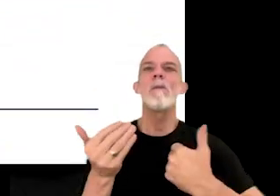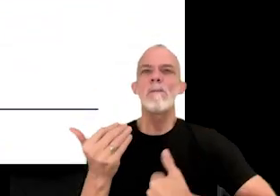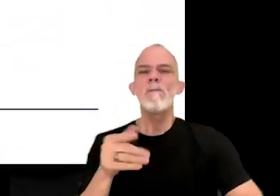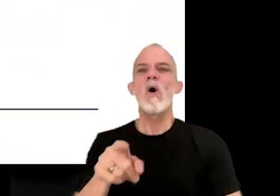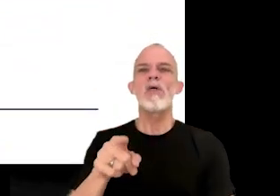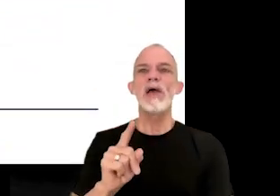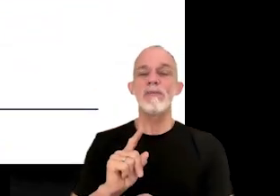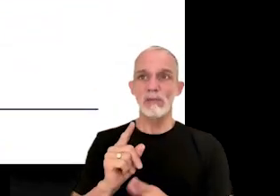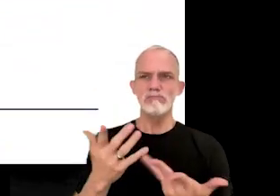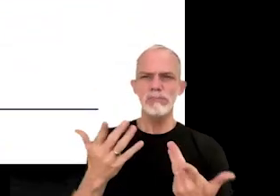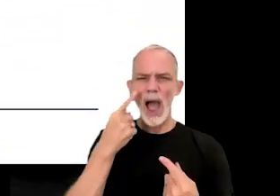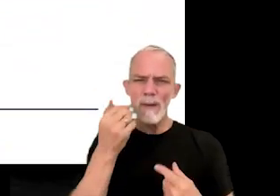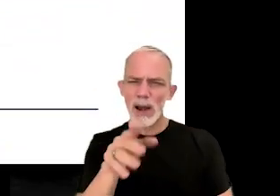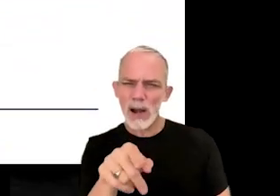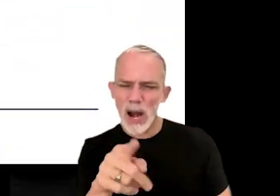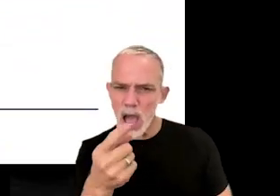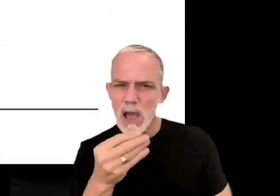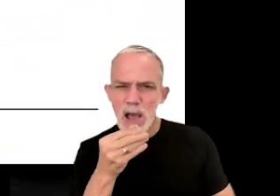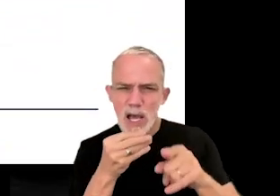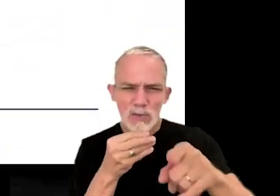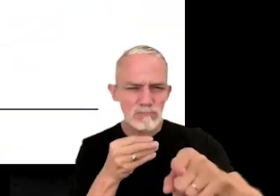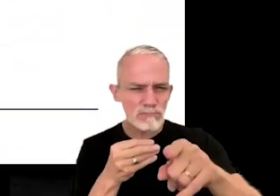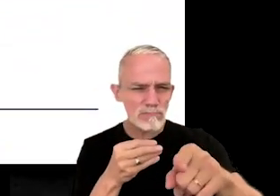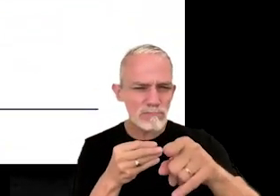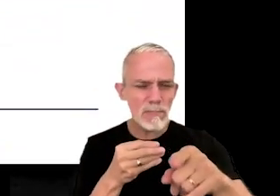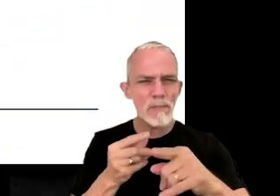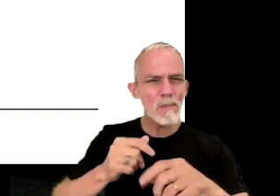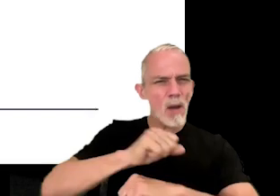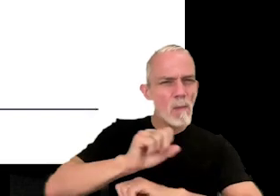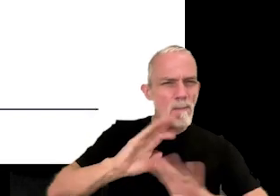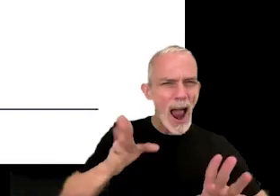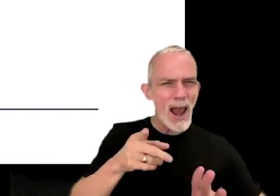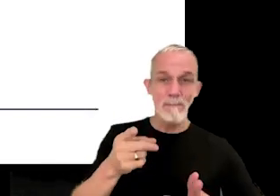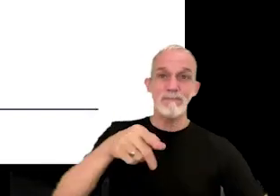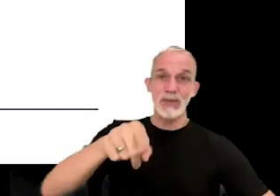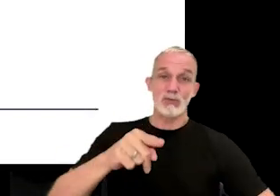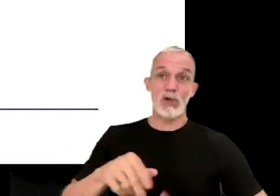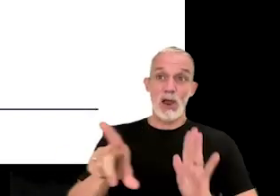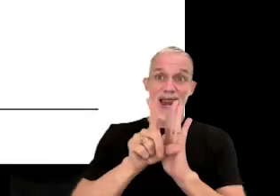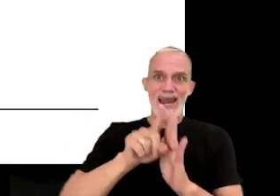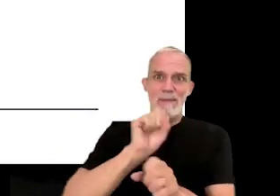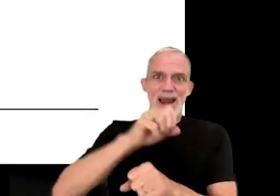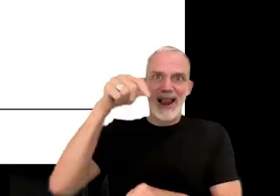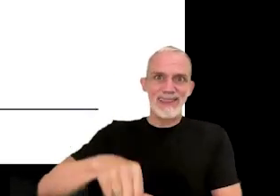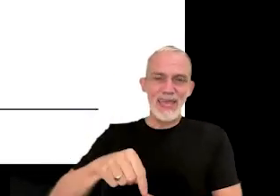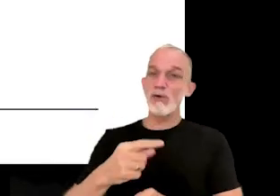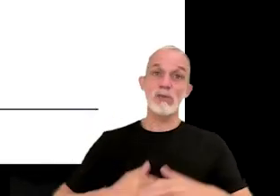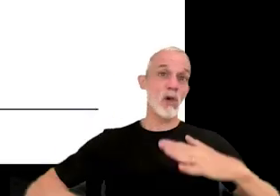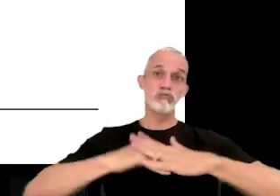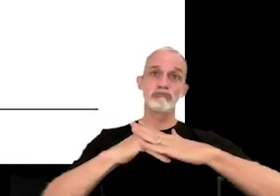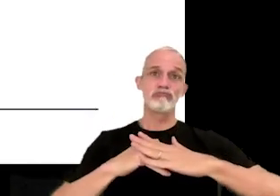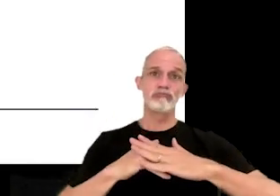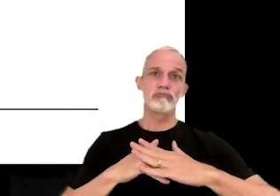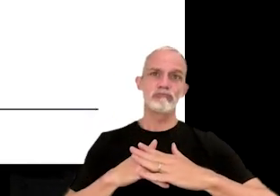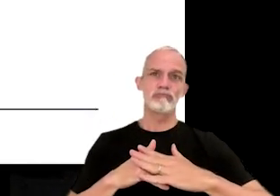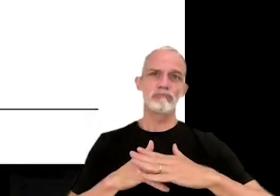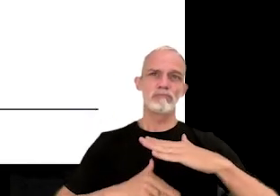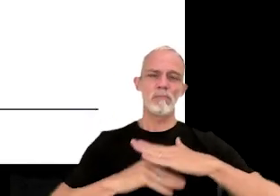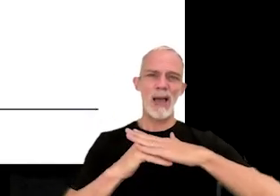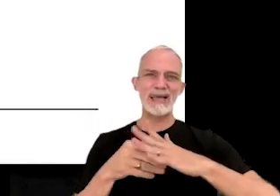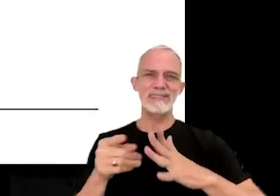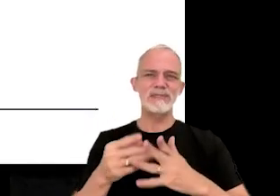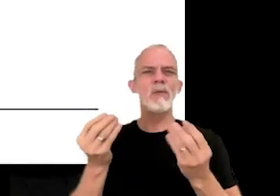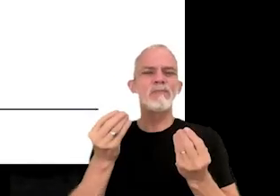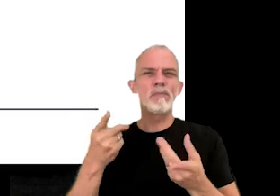ser perseguido por esta conducta. Hoy en día, la ley penal tributaria tiene un tope eh, por el